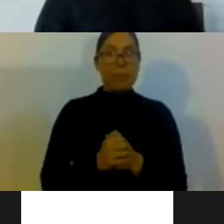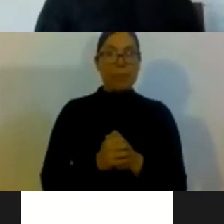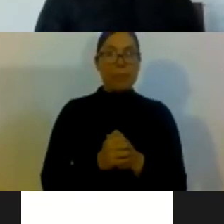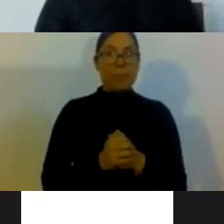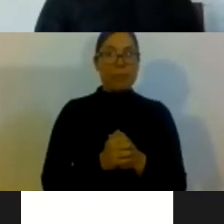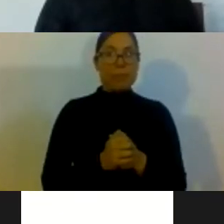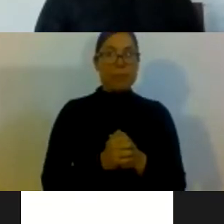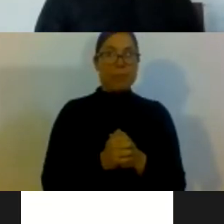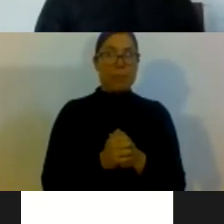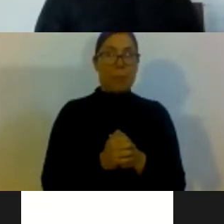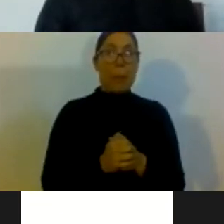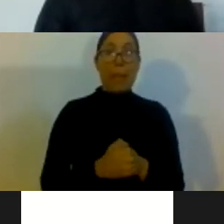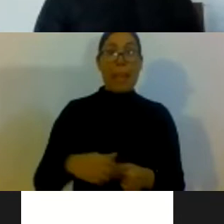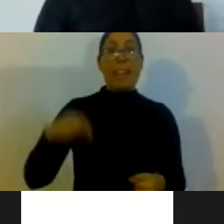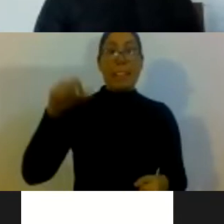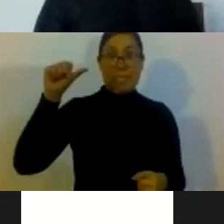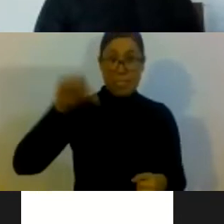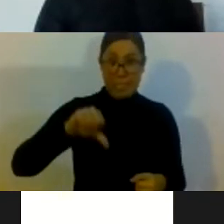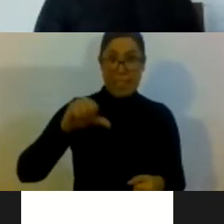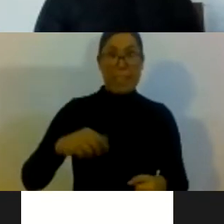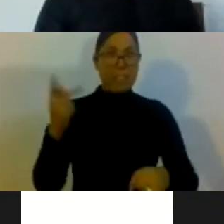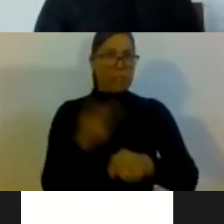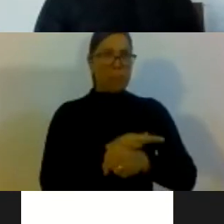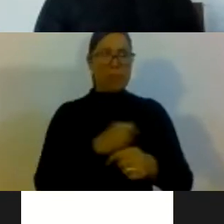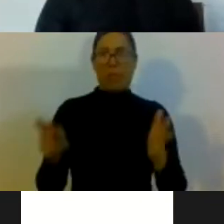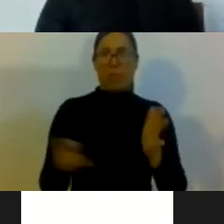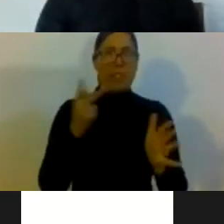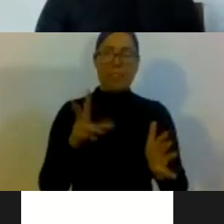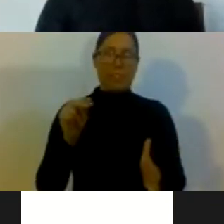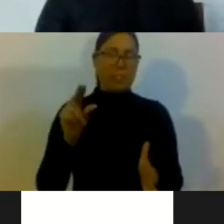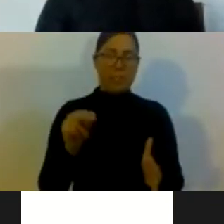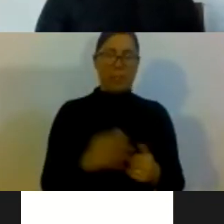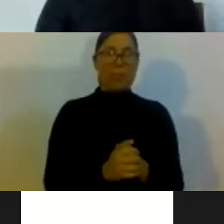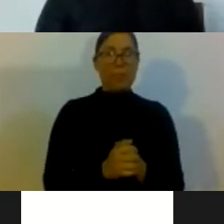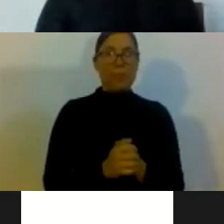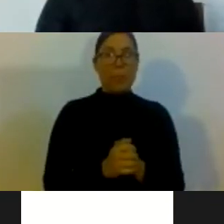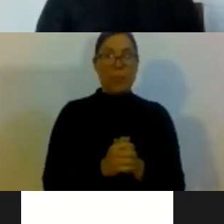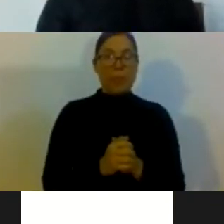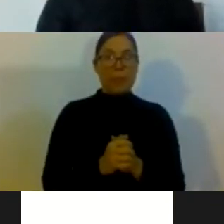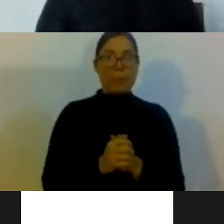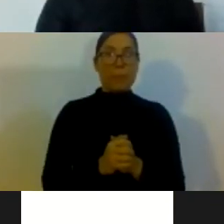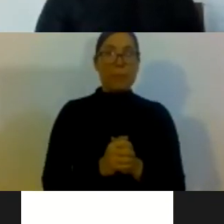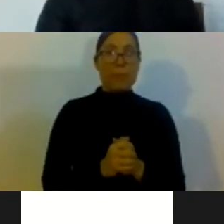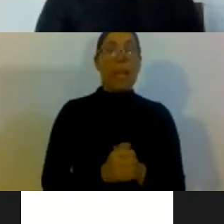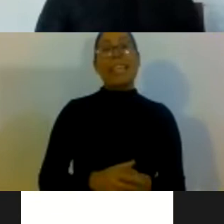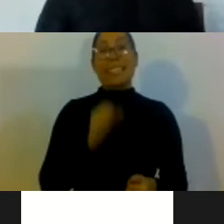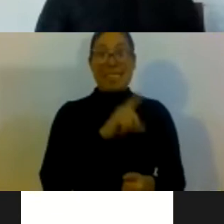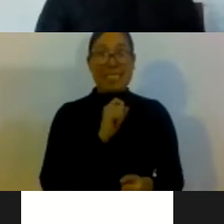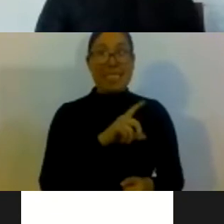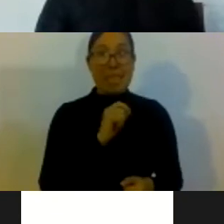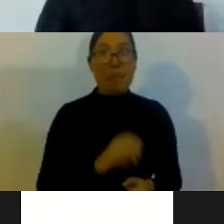vuelva a ocurrir. De cualquier forma, a través de la página del DIF estatal y a través de